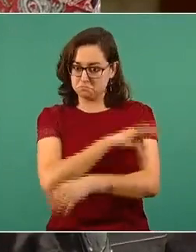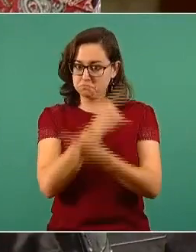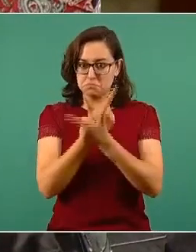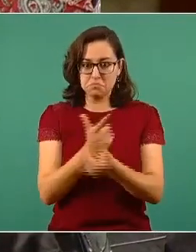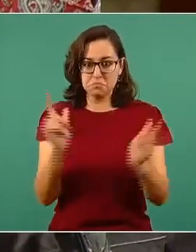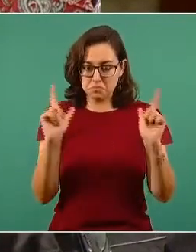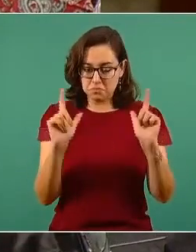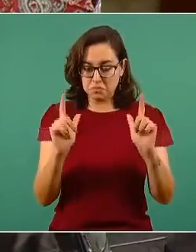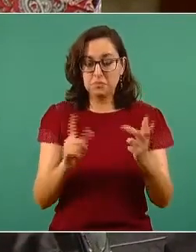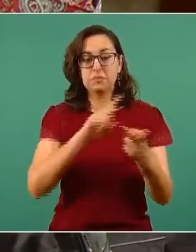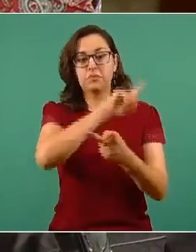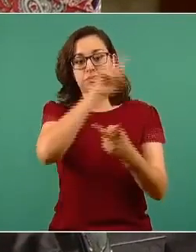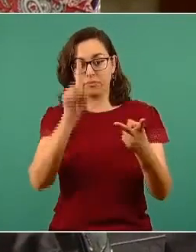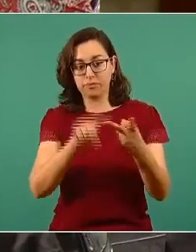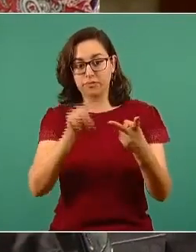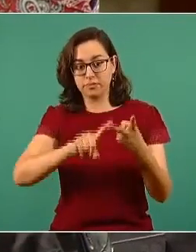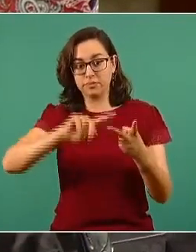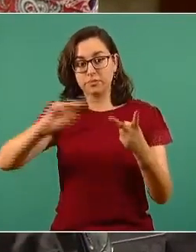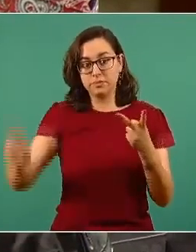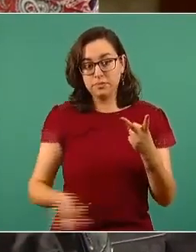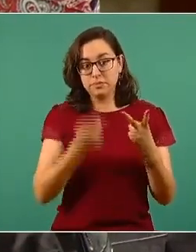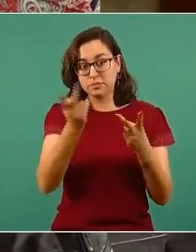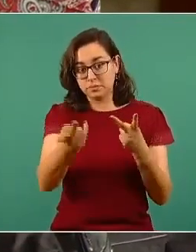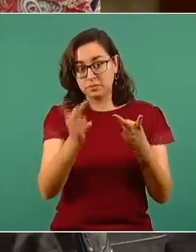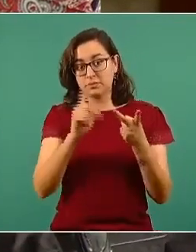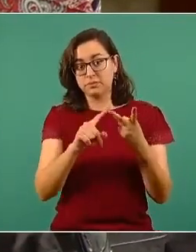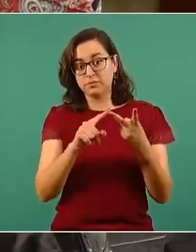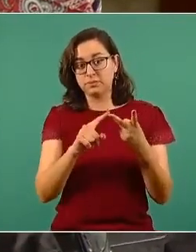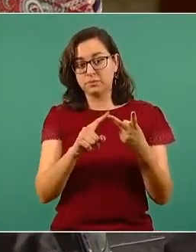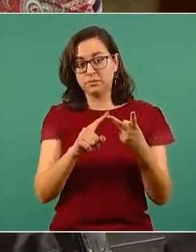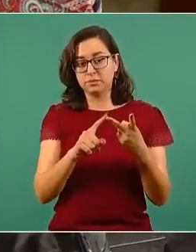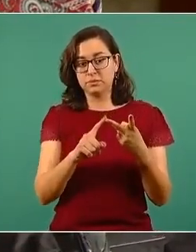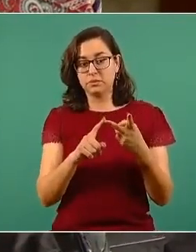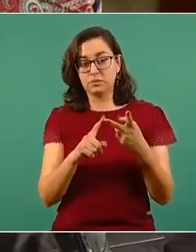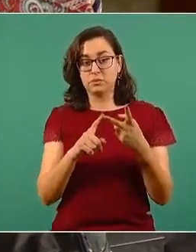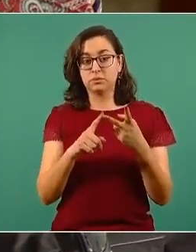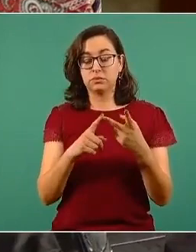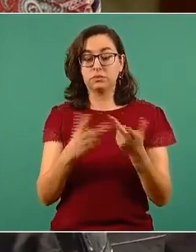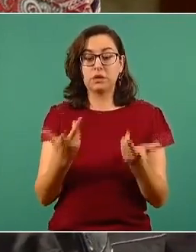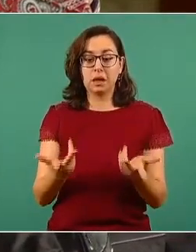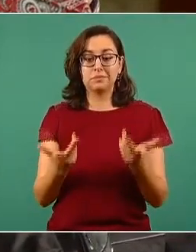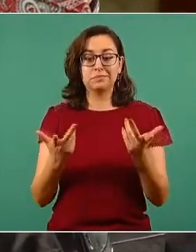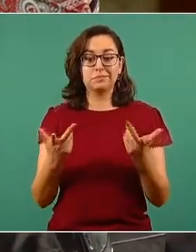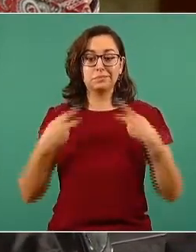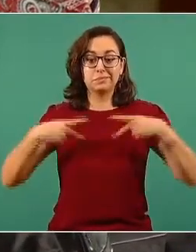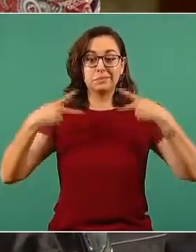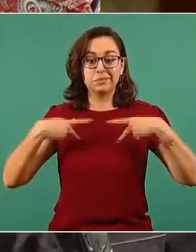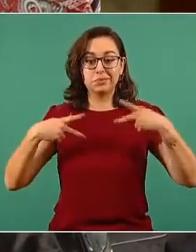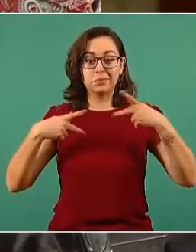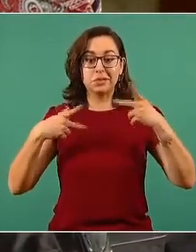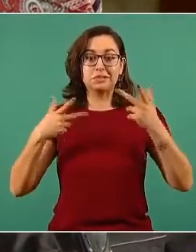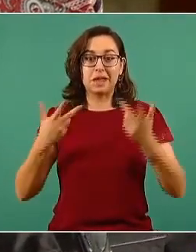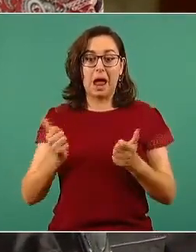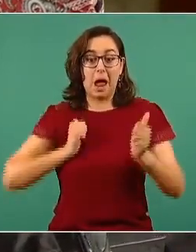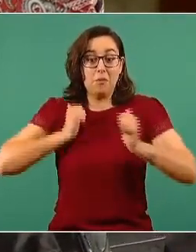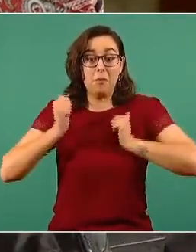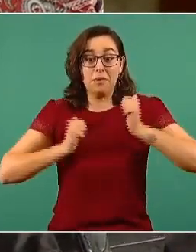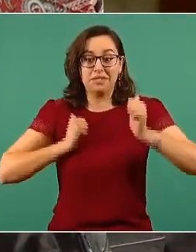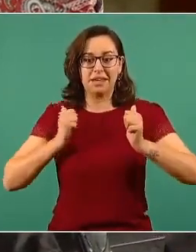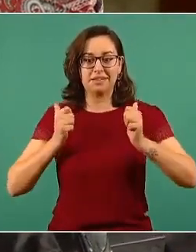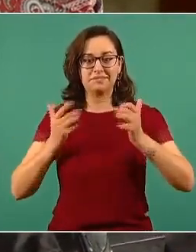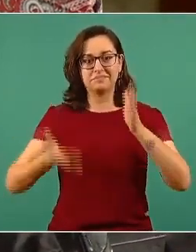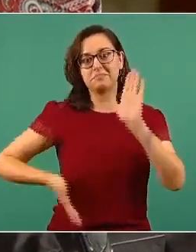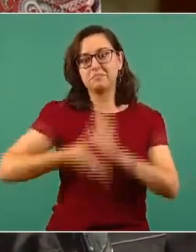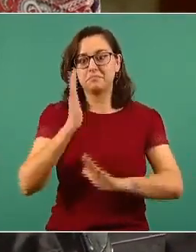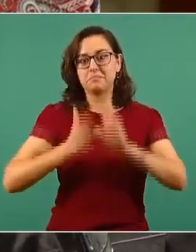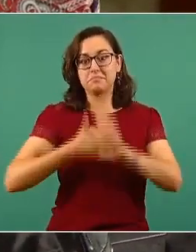Y retomando esta pregunta, también preguntarle respecto al turismo de vacunación, ¿qué le diría a la población al respecto? Si tiene